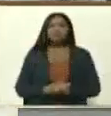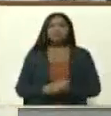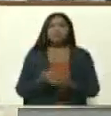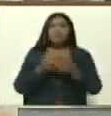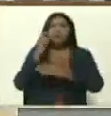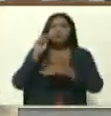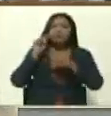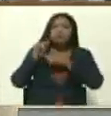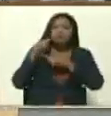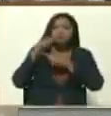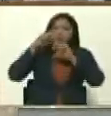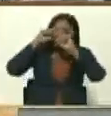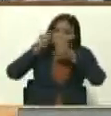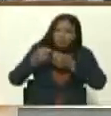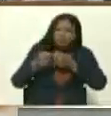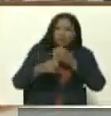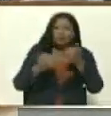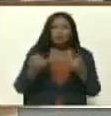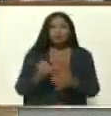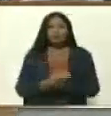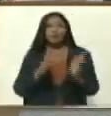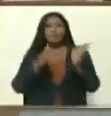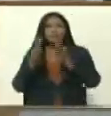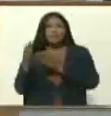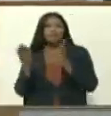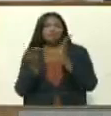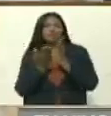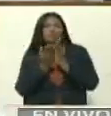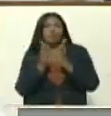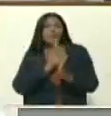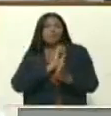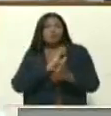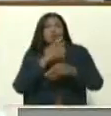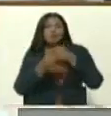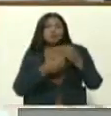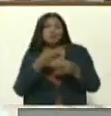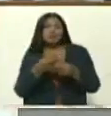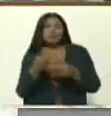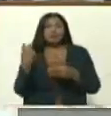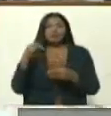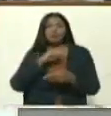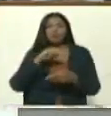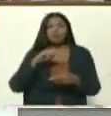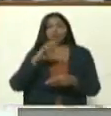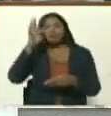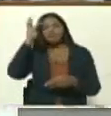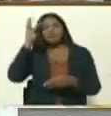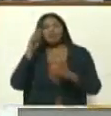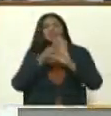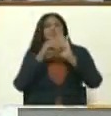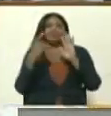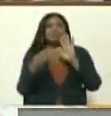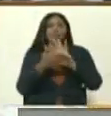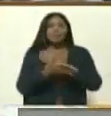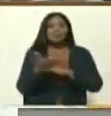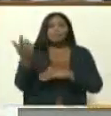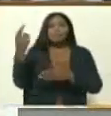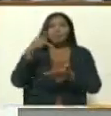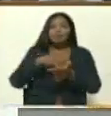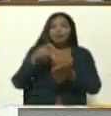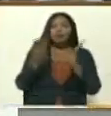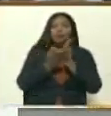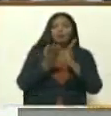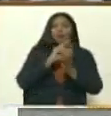quiero reconocer que, aparte de esos estudios propios que pudieran tener nuestros fiscales, el hecho de venir a la Escuela Nacional